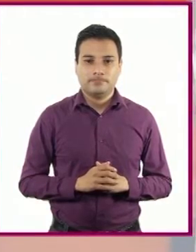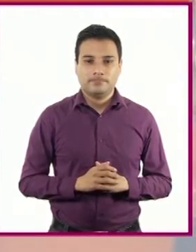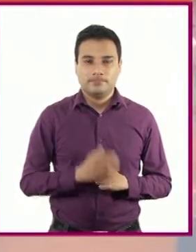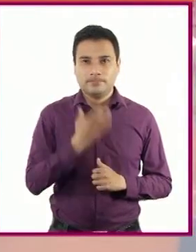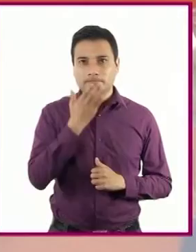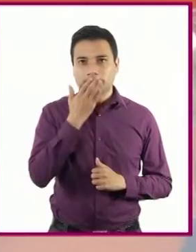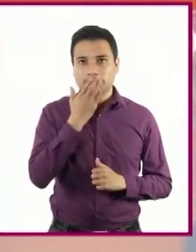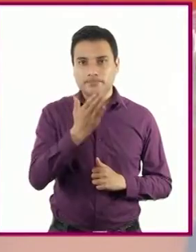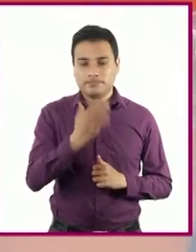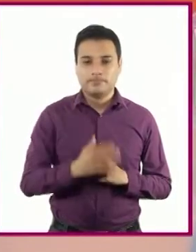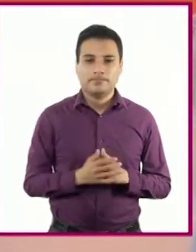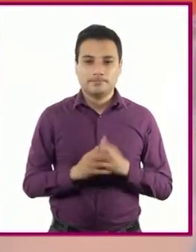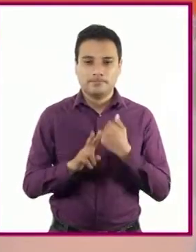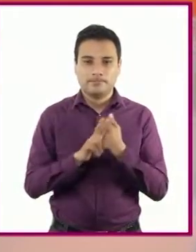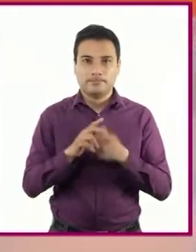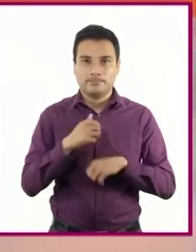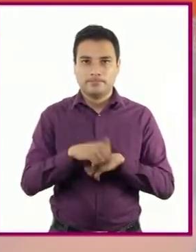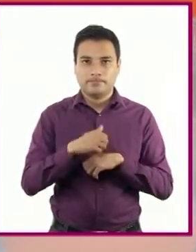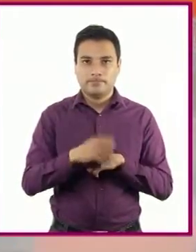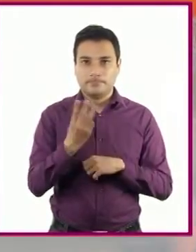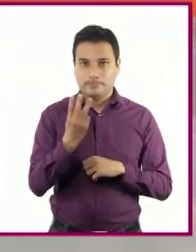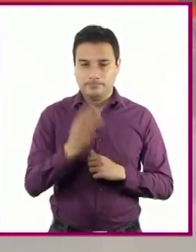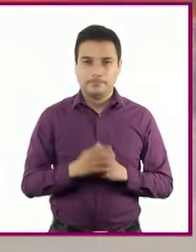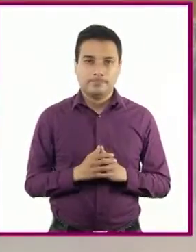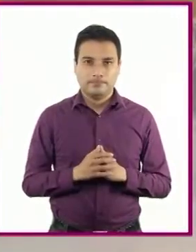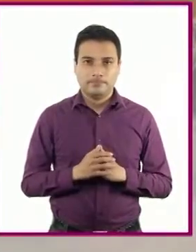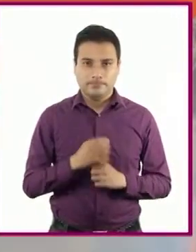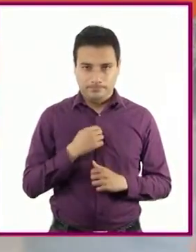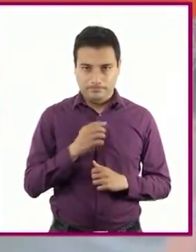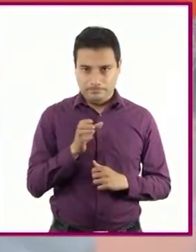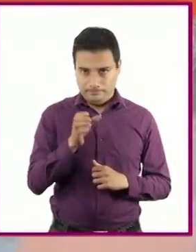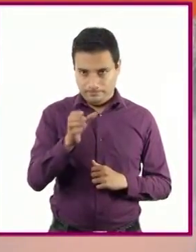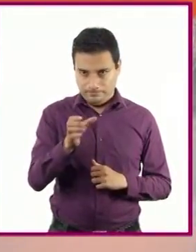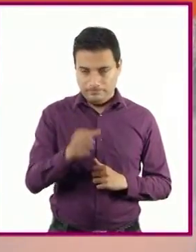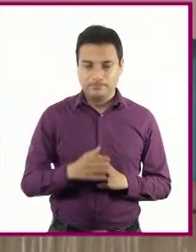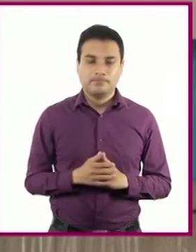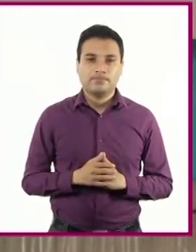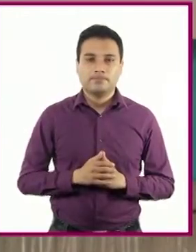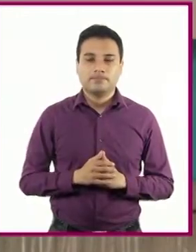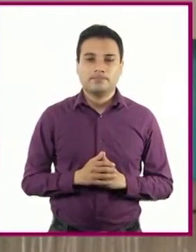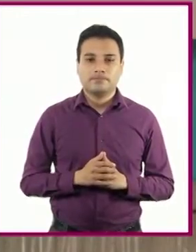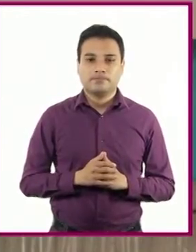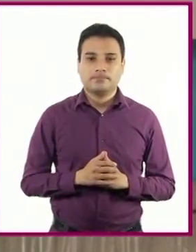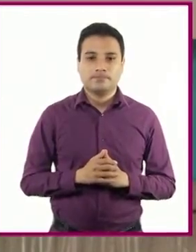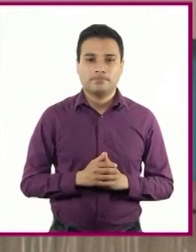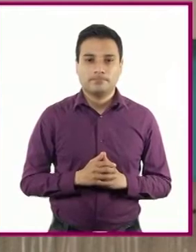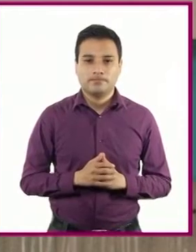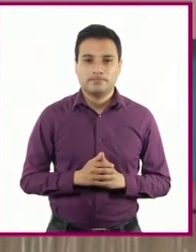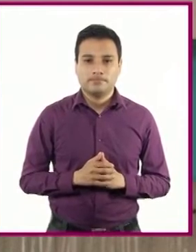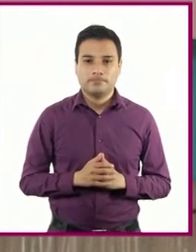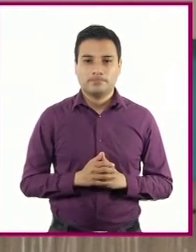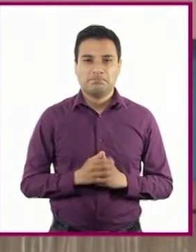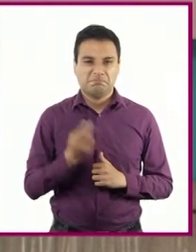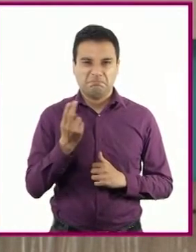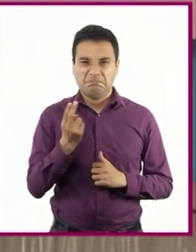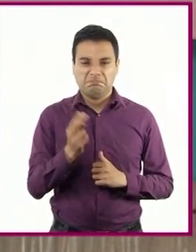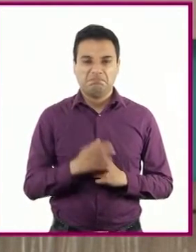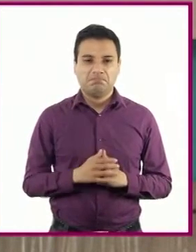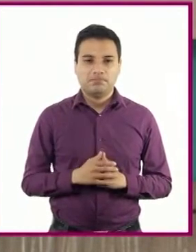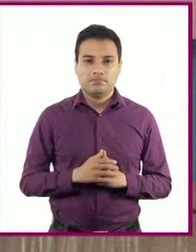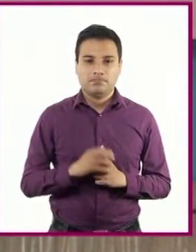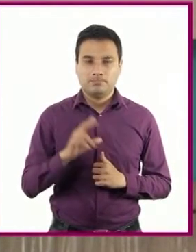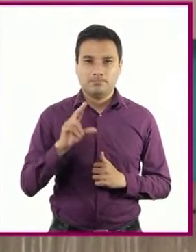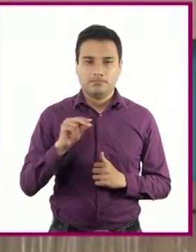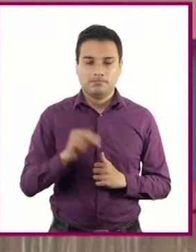Bien, en el vaso número 3 lo vamos a colocar en el orden. Vamos a retirar ya no lo vamos a ocupar, ¿verdad, maestro?